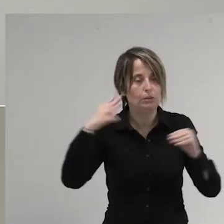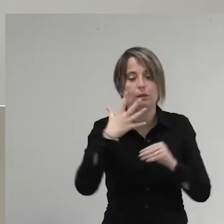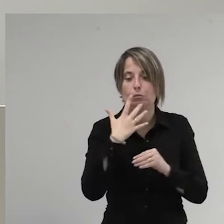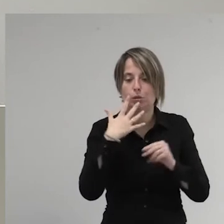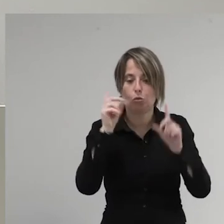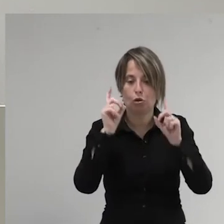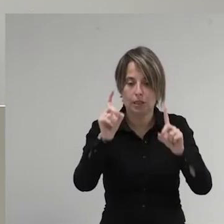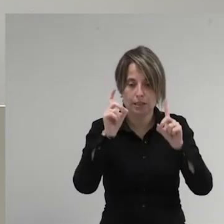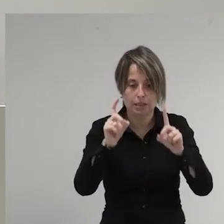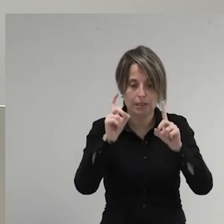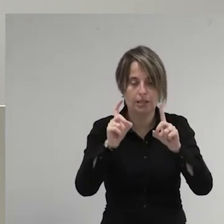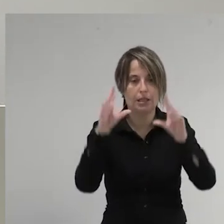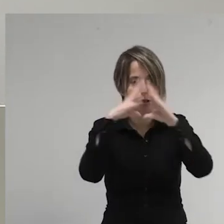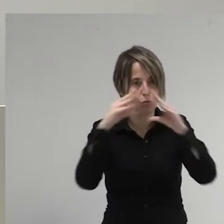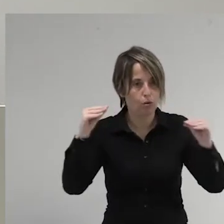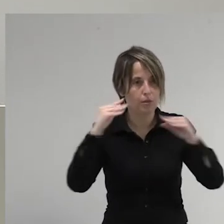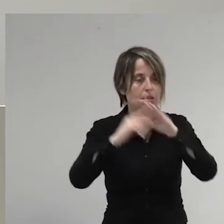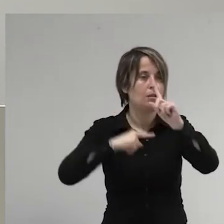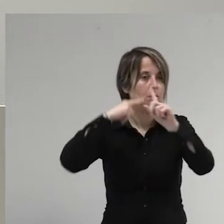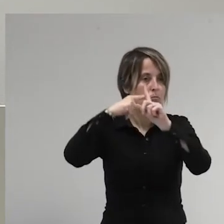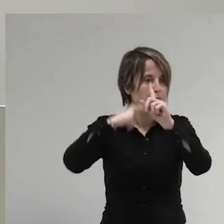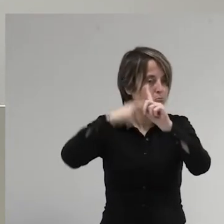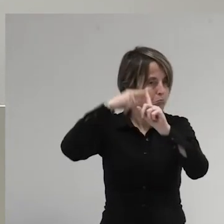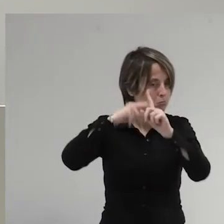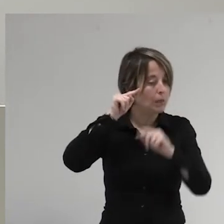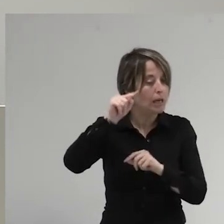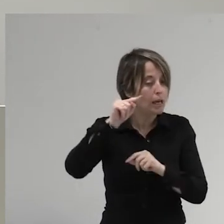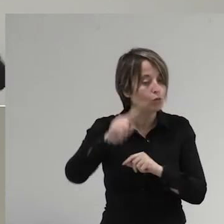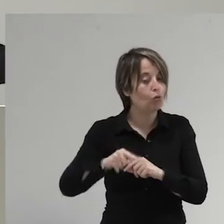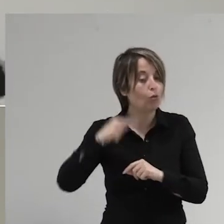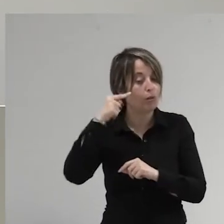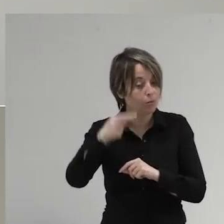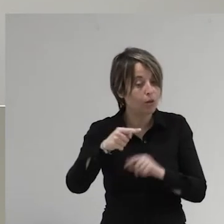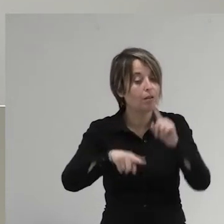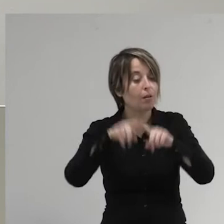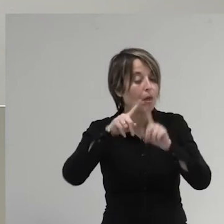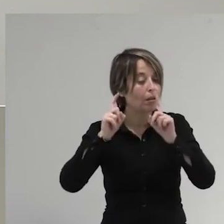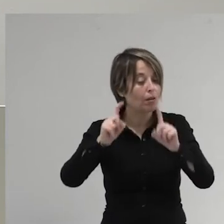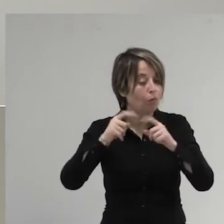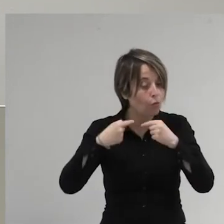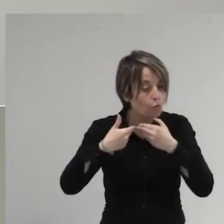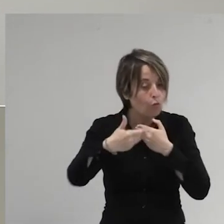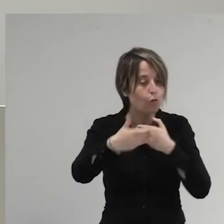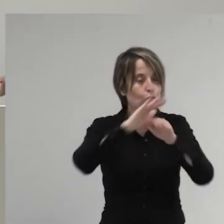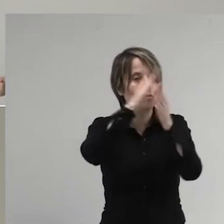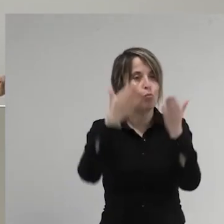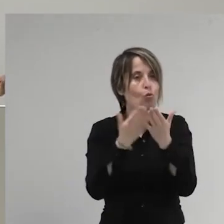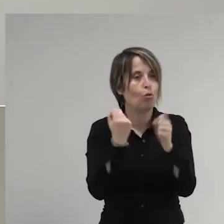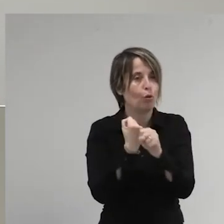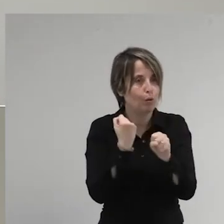la enseñanza universitaria. Y obviamente eso luego determina las posibilidades de acceso al mundo